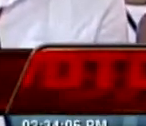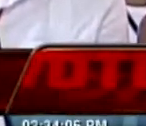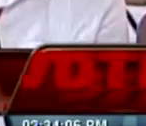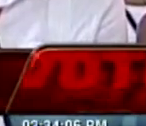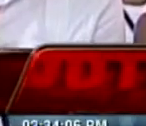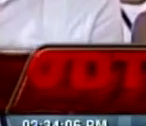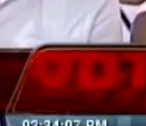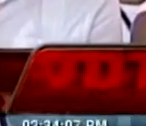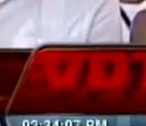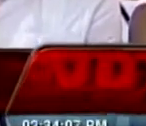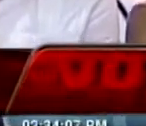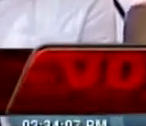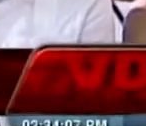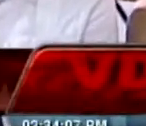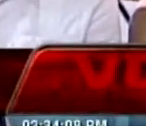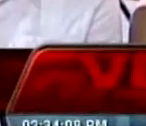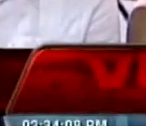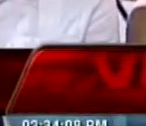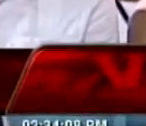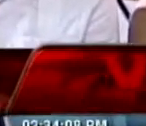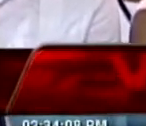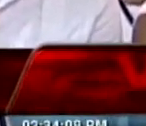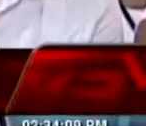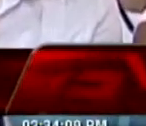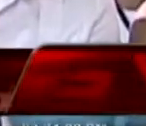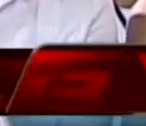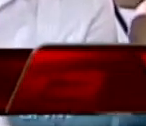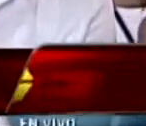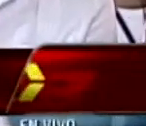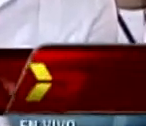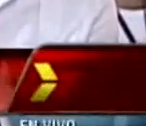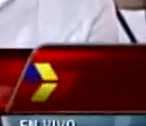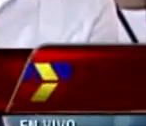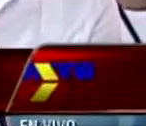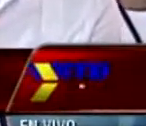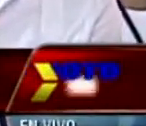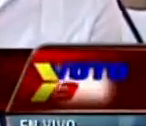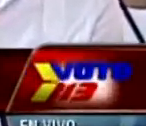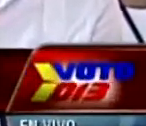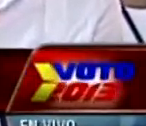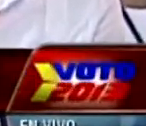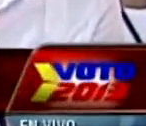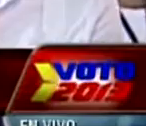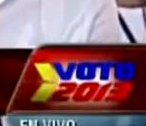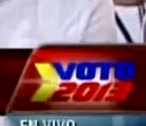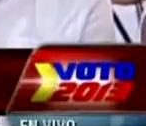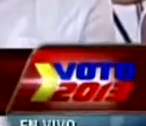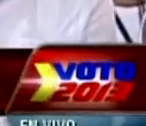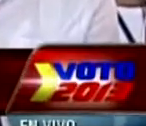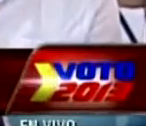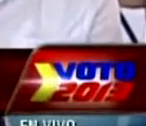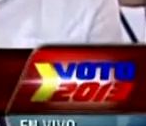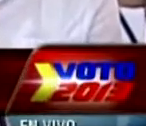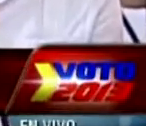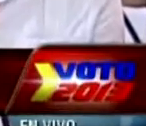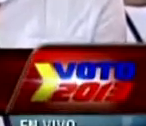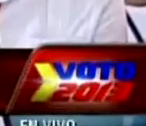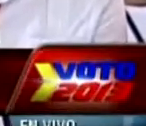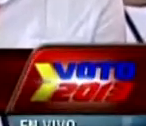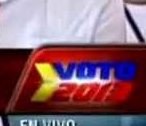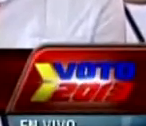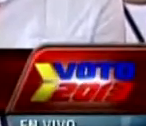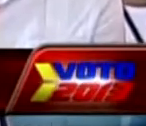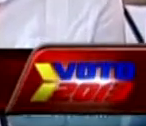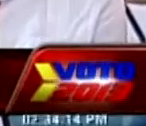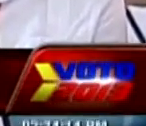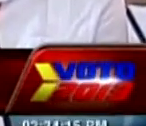reactivar el diálogo diplomático con Estados Unidos. Y finalmente, analistas dicen que Venezuela